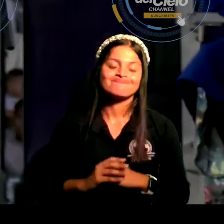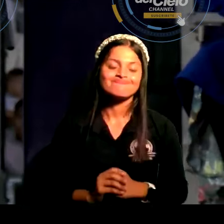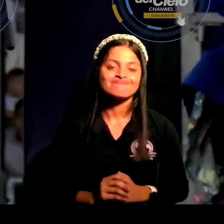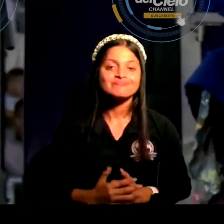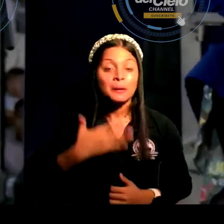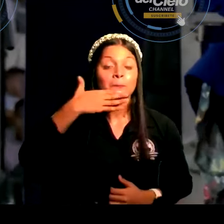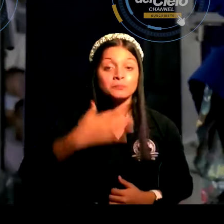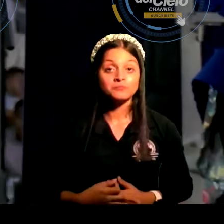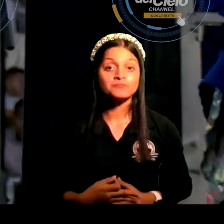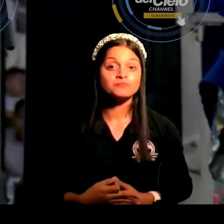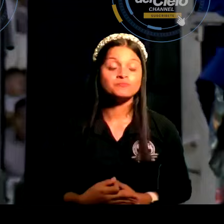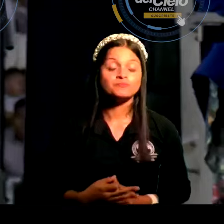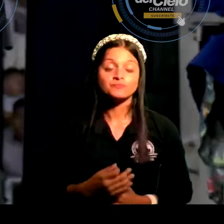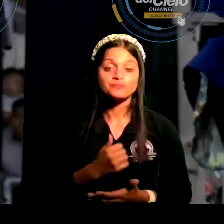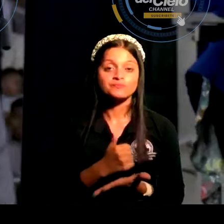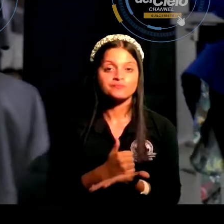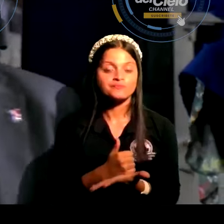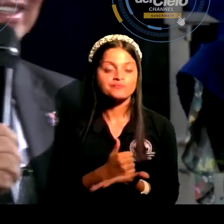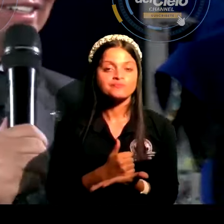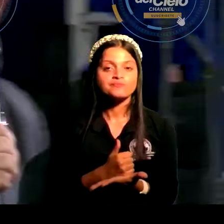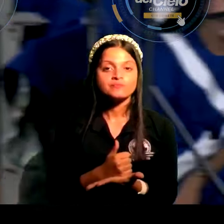Amén. Amén.